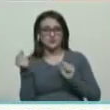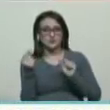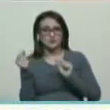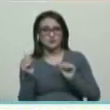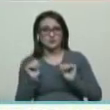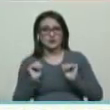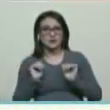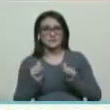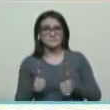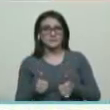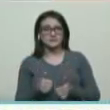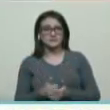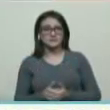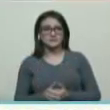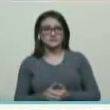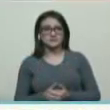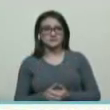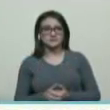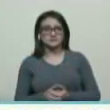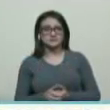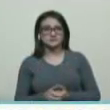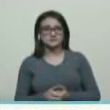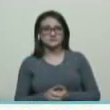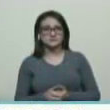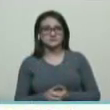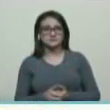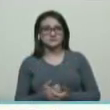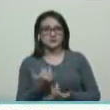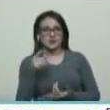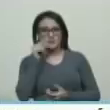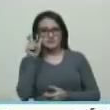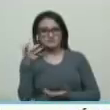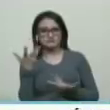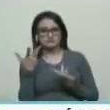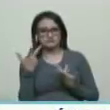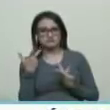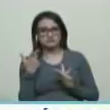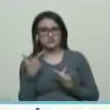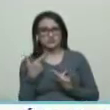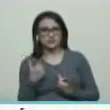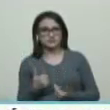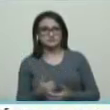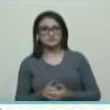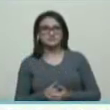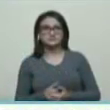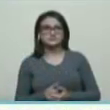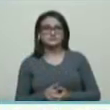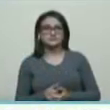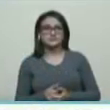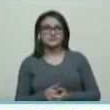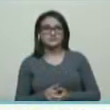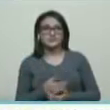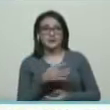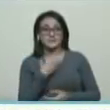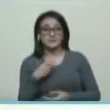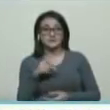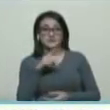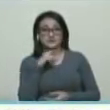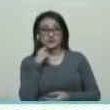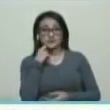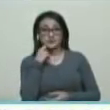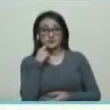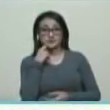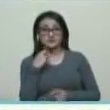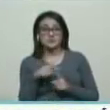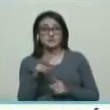empezó por lo que él me estaba contando, porque ellos, entre el presidente Putin y